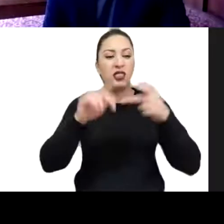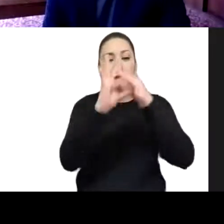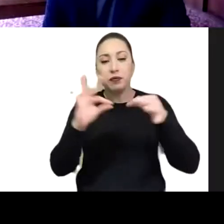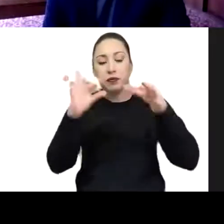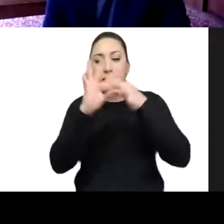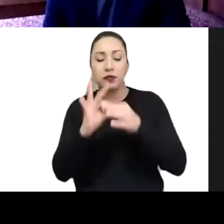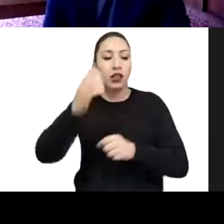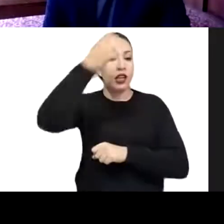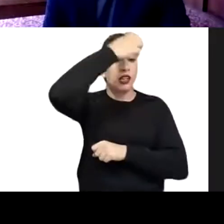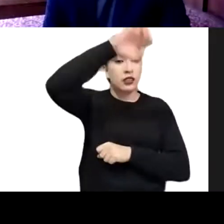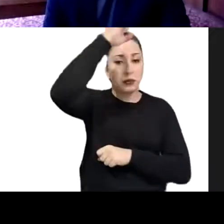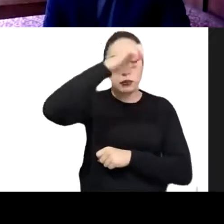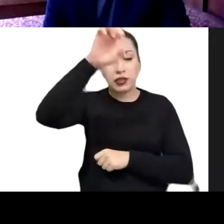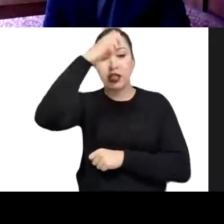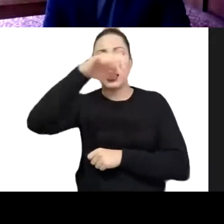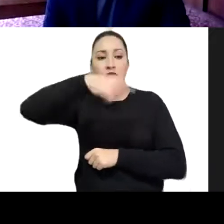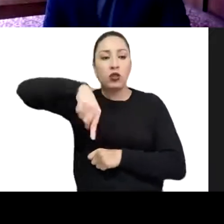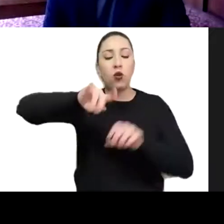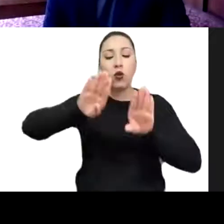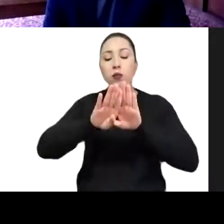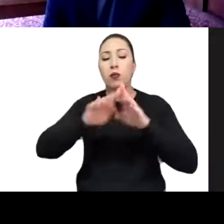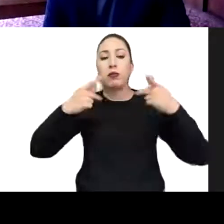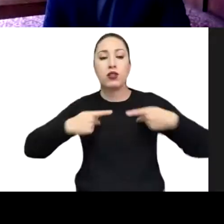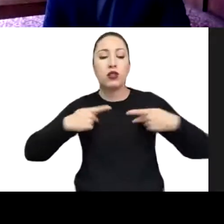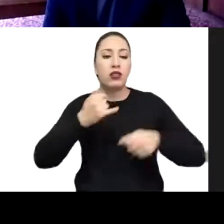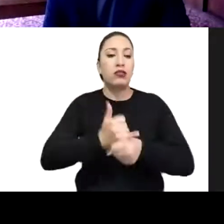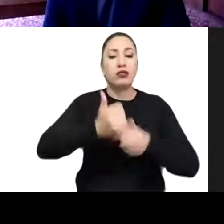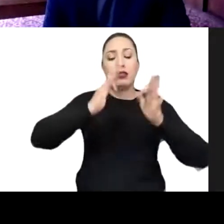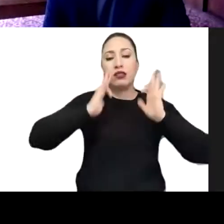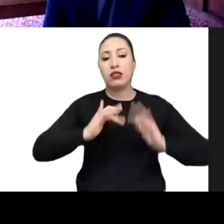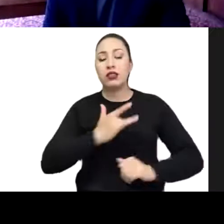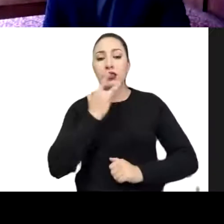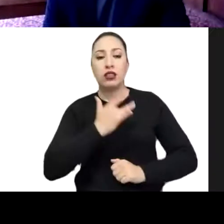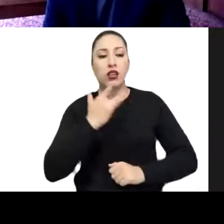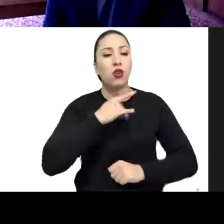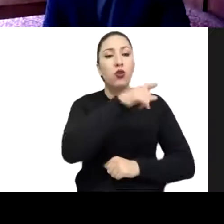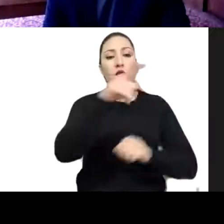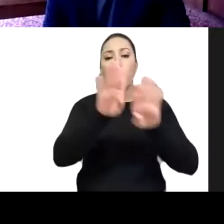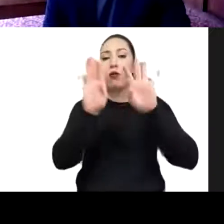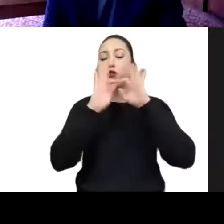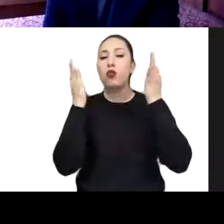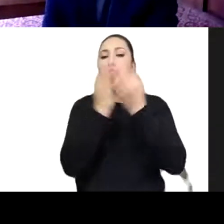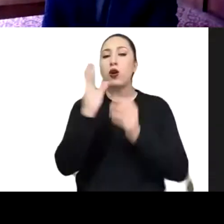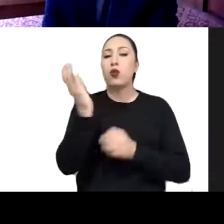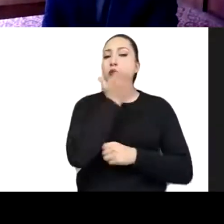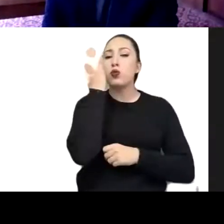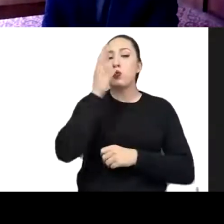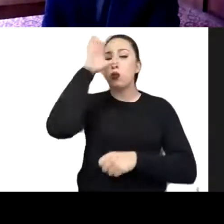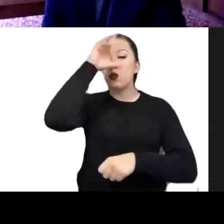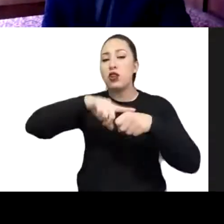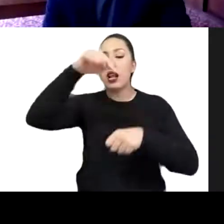experiencias, saberes comunitarios, inquietudes, prácticas culturales y ancestrales de la